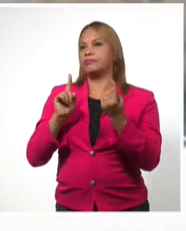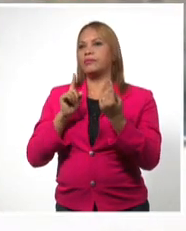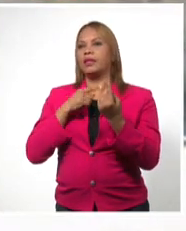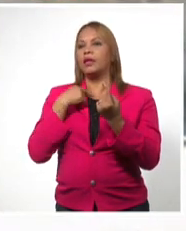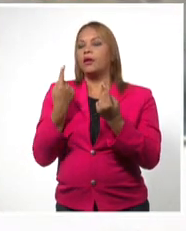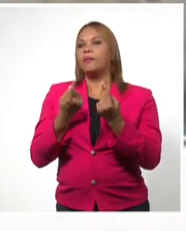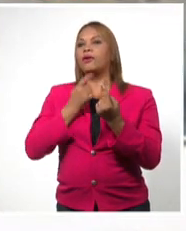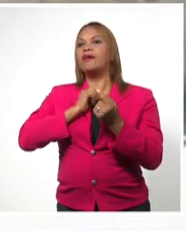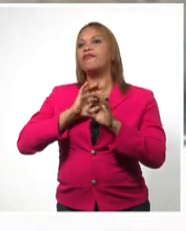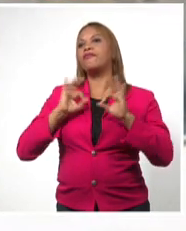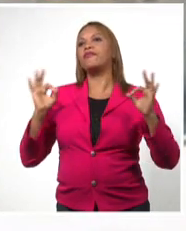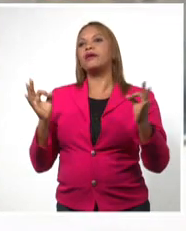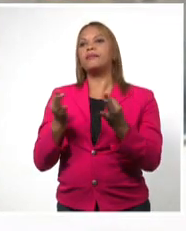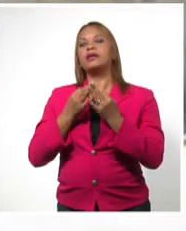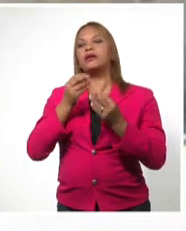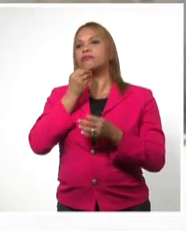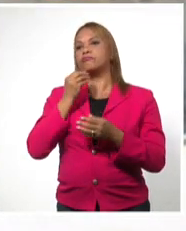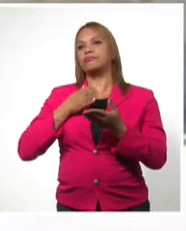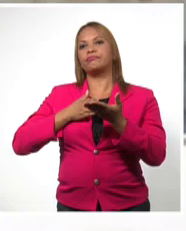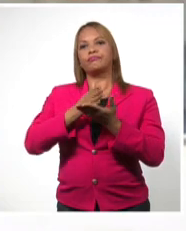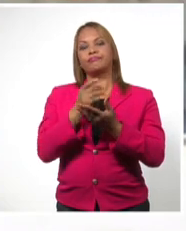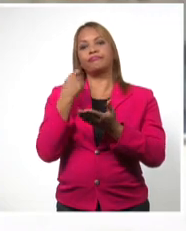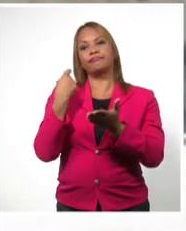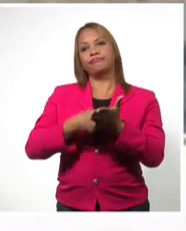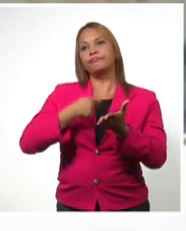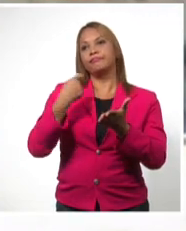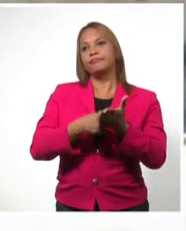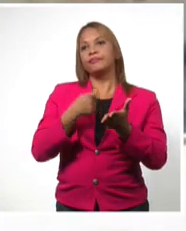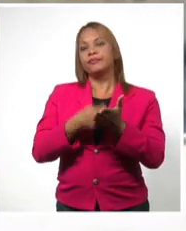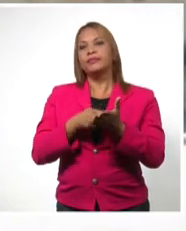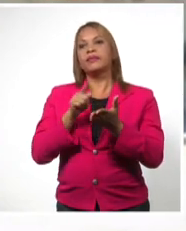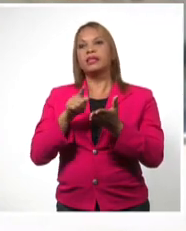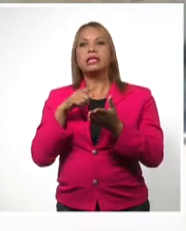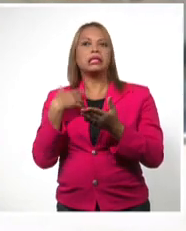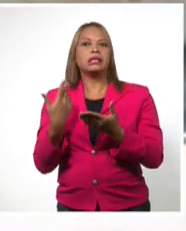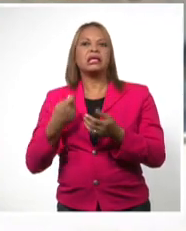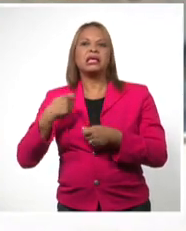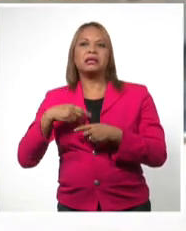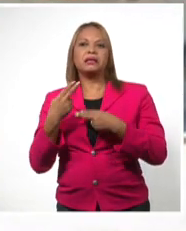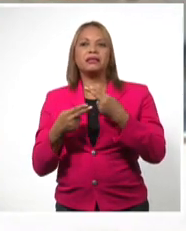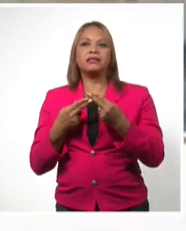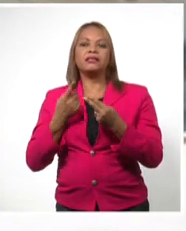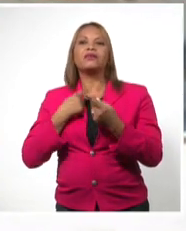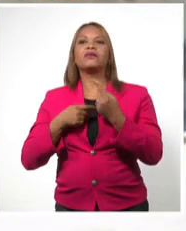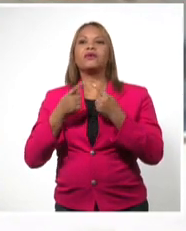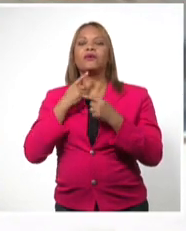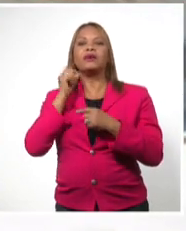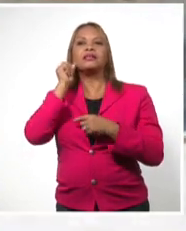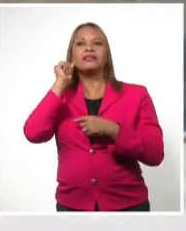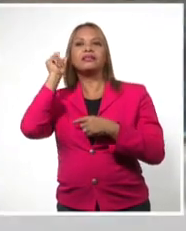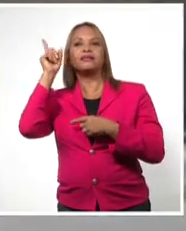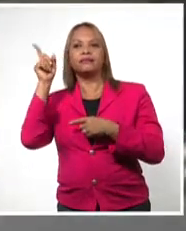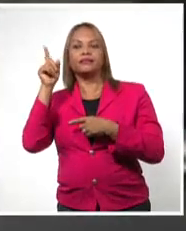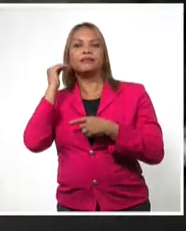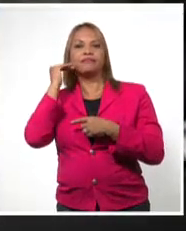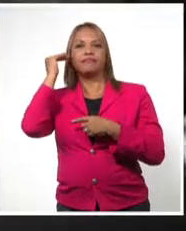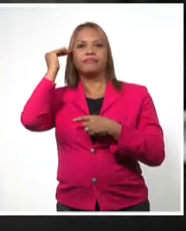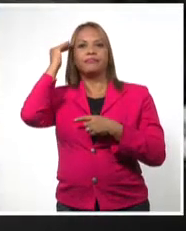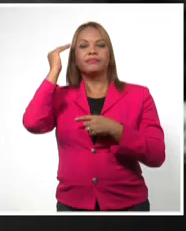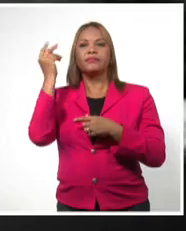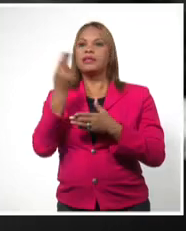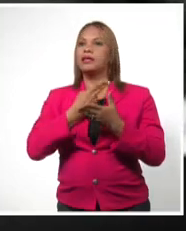de que su familia no pudo seguir asumiendo sus estudios, el joven de verbo agudo y con una excelente capacidad para la